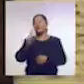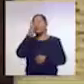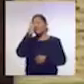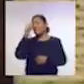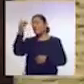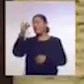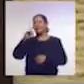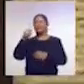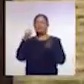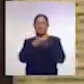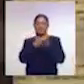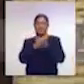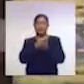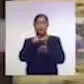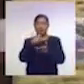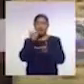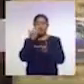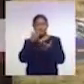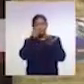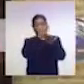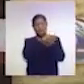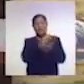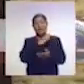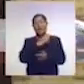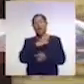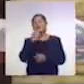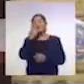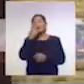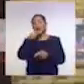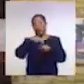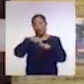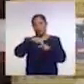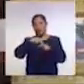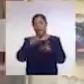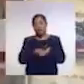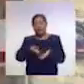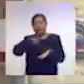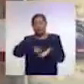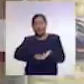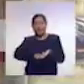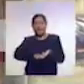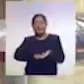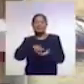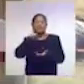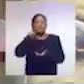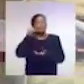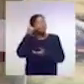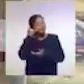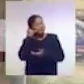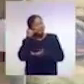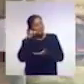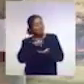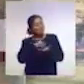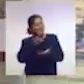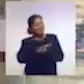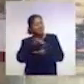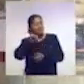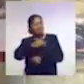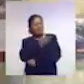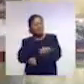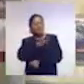tenemos una sorpresa porque dos pases dobles están esperando para las dos primeras personas que nos marquen esta